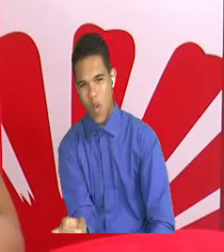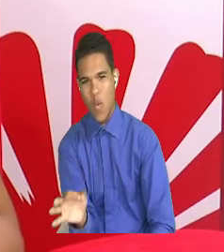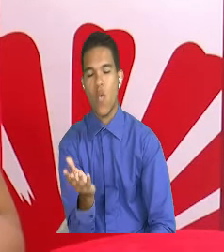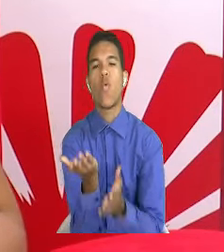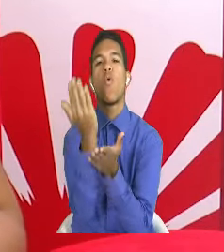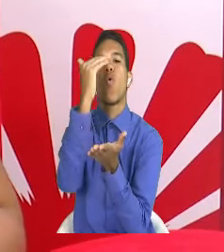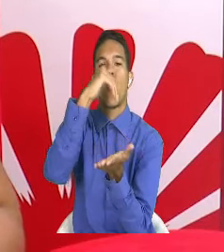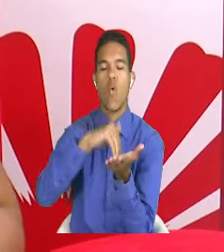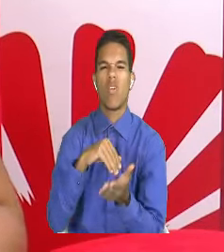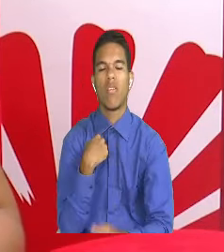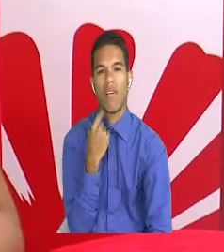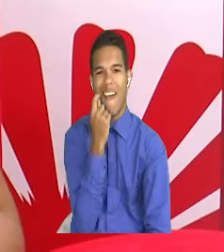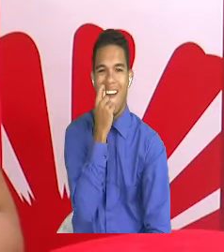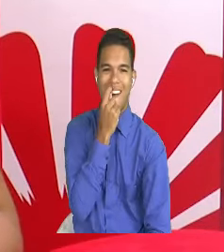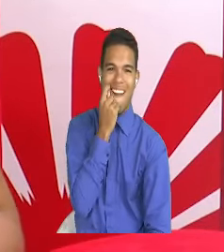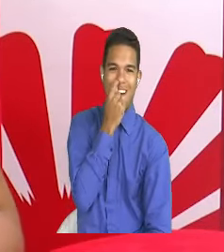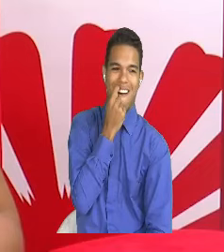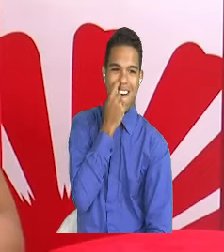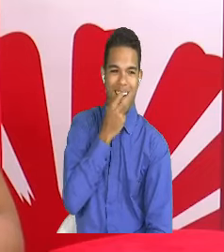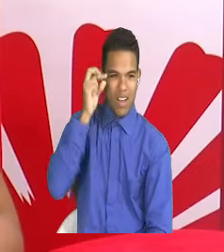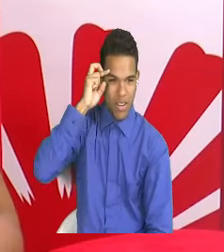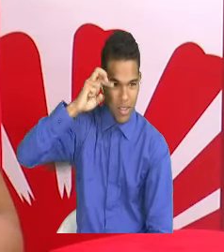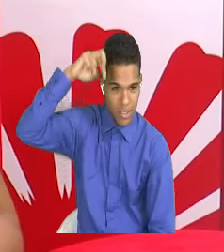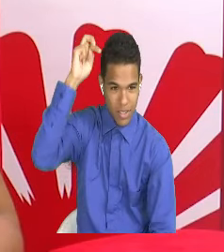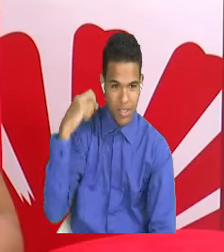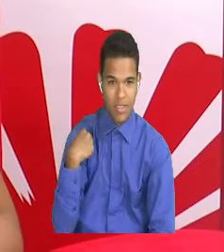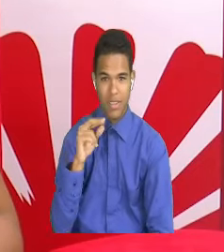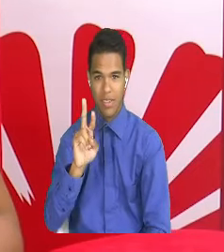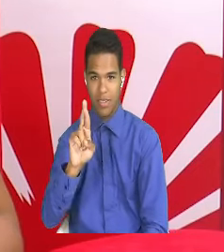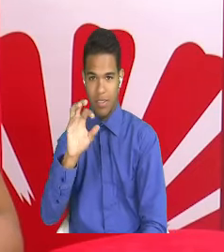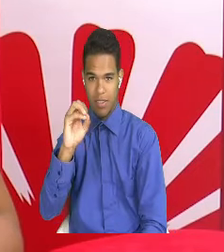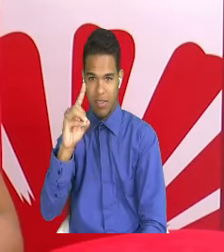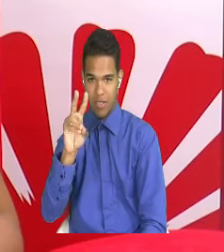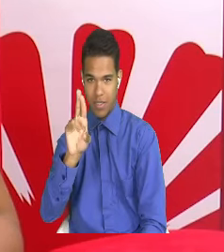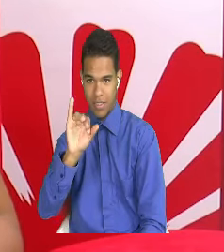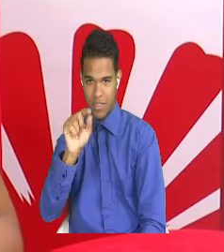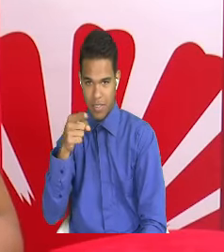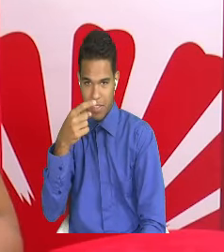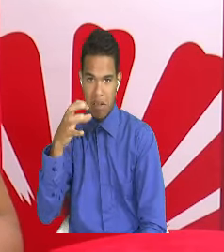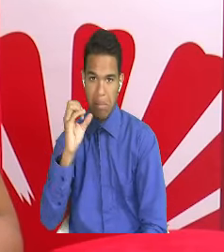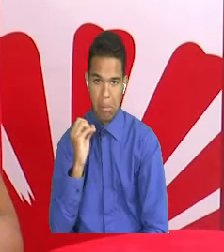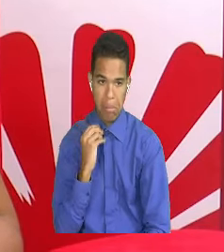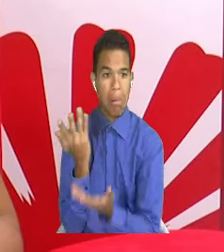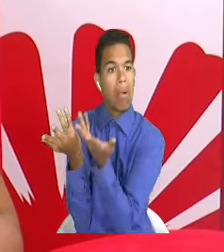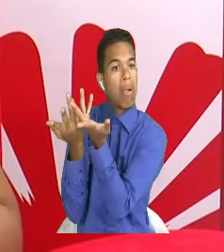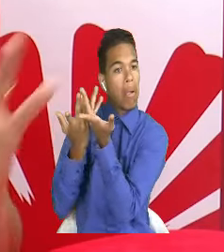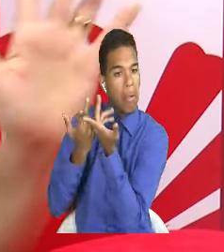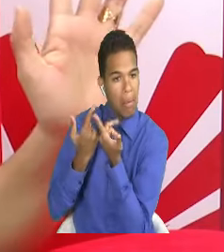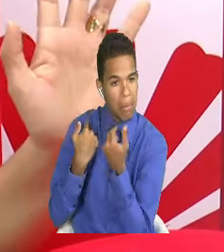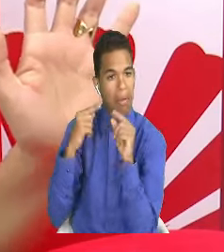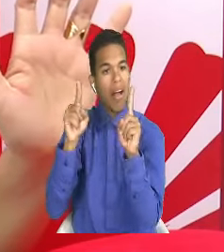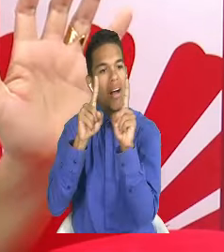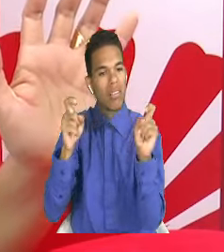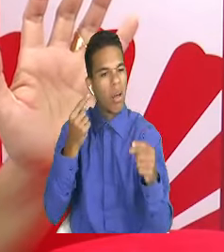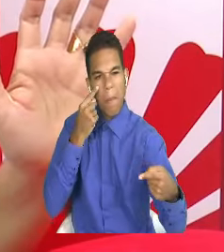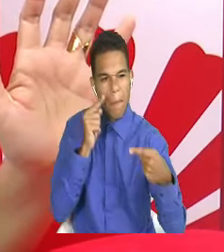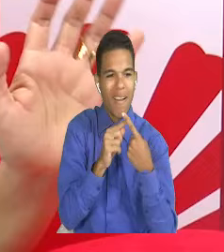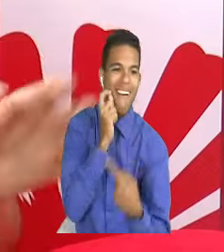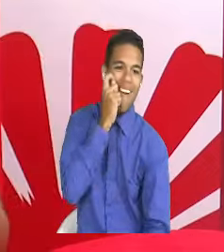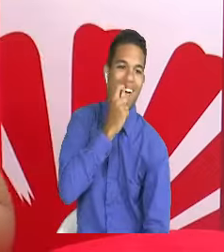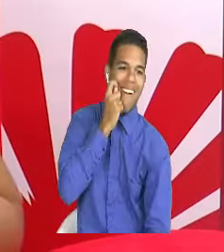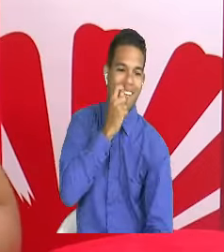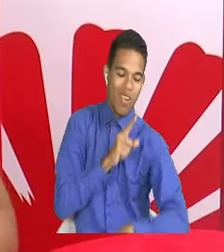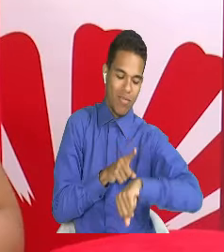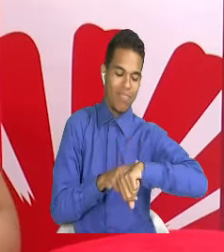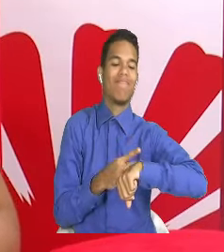al odontólogo Rodrigo Vargas Vecino, quien nos viene a hablar de temas súper interesantes para toda la comunidad. Se nos acabó el tiempo,